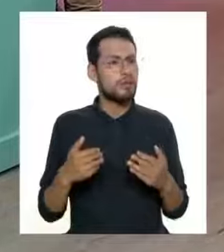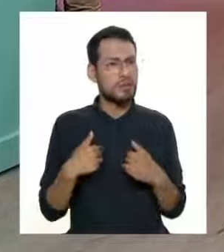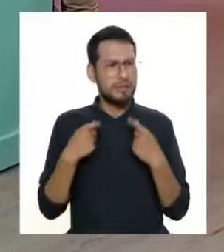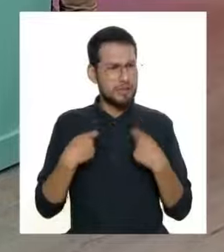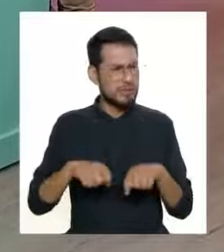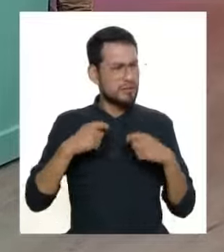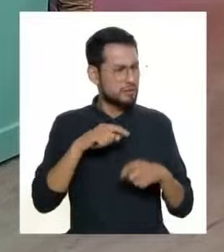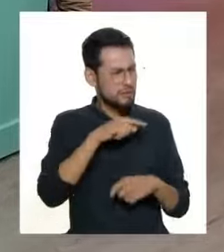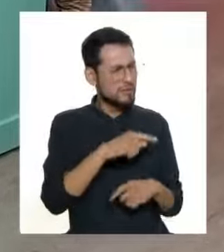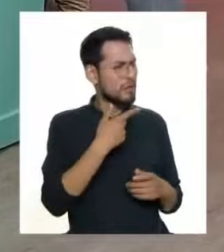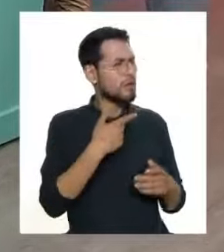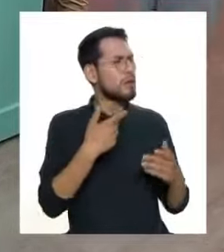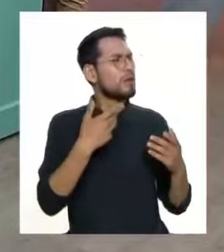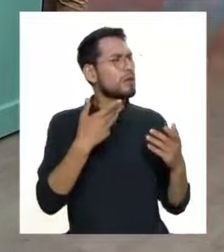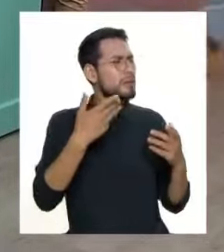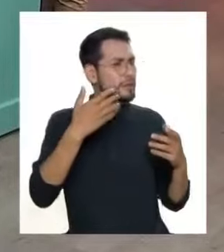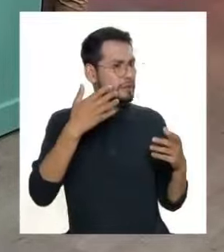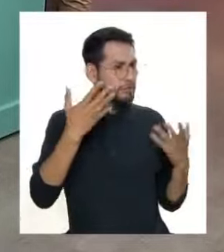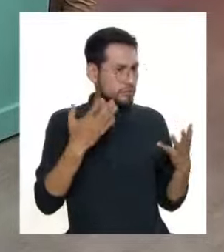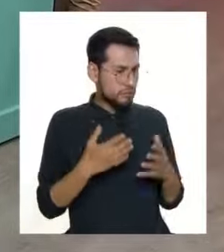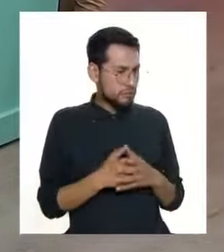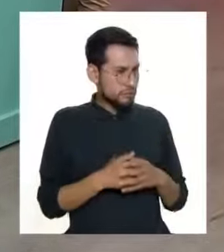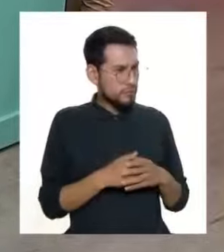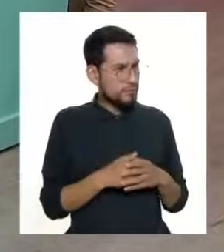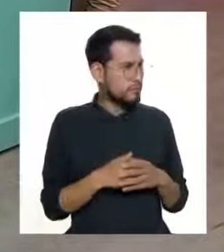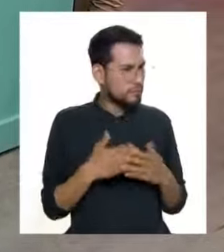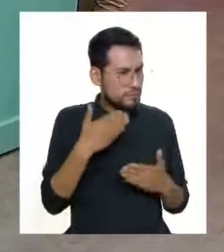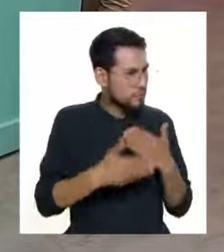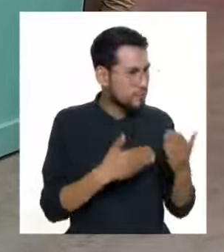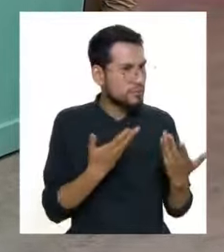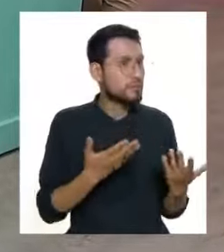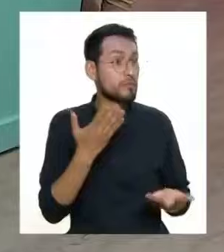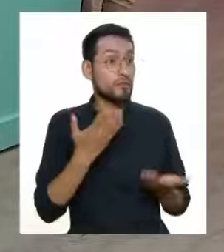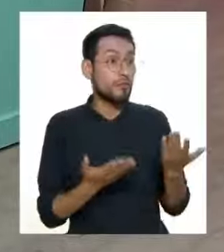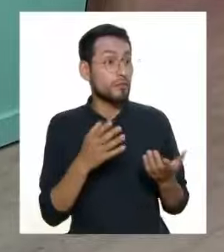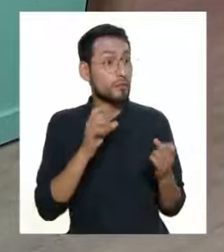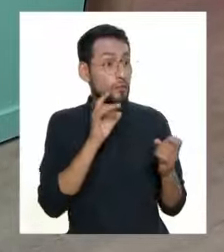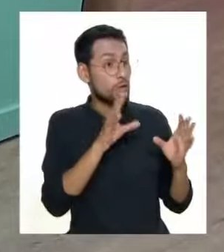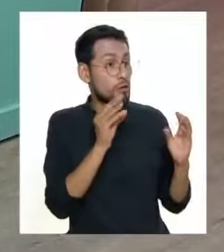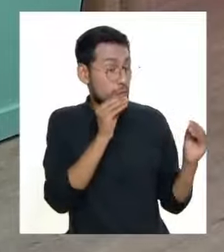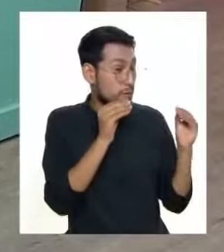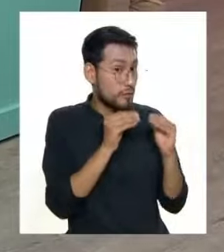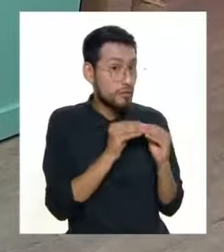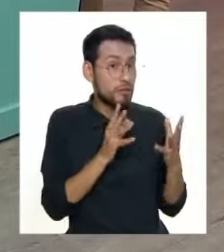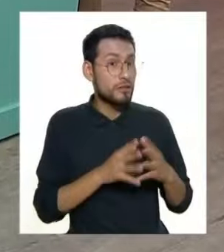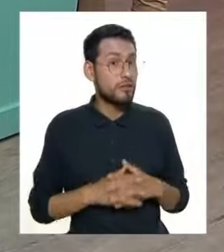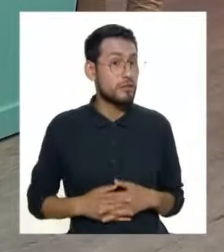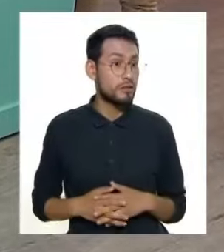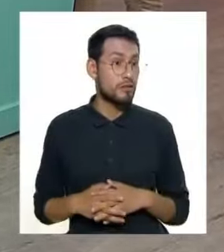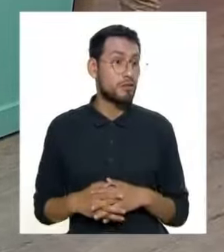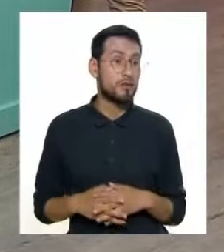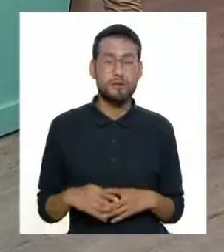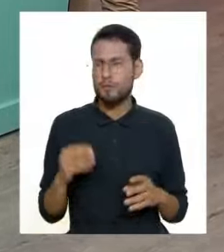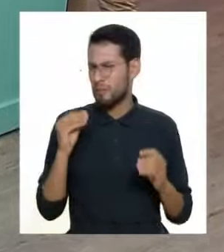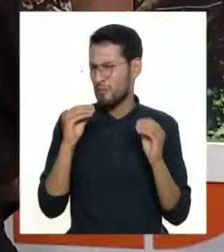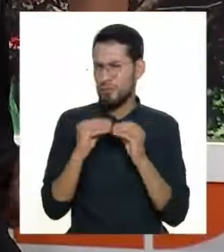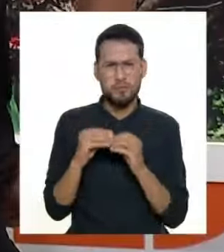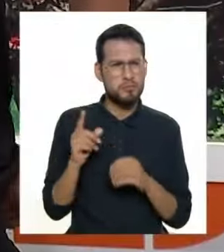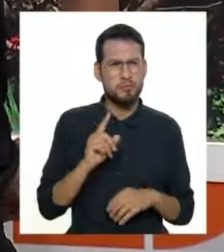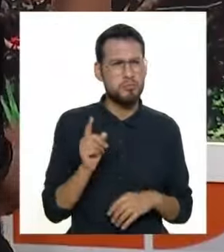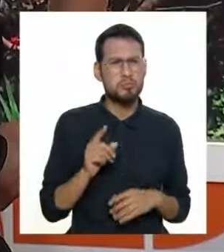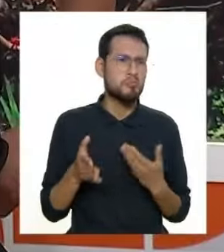en todo este tiempo que te ha tocado que... ¿Te ha llevado como que de repente ahí puede haber un beso de repente? ¿Un beso?